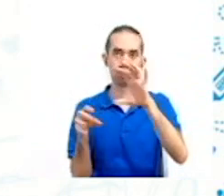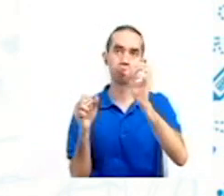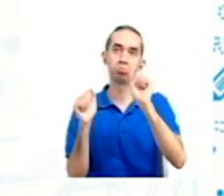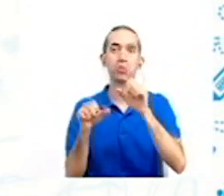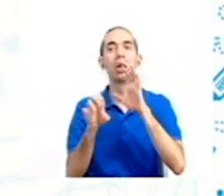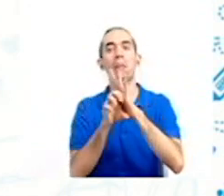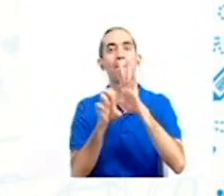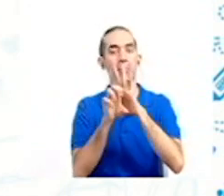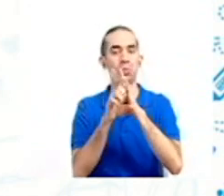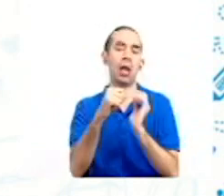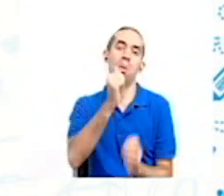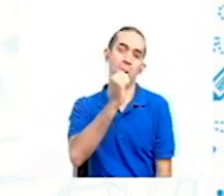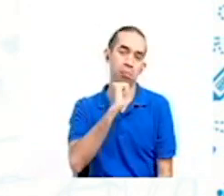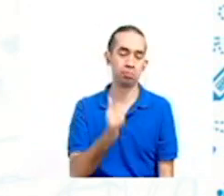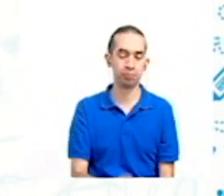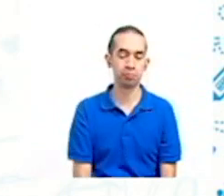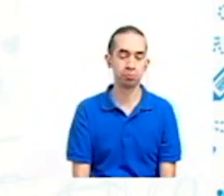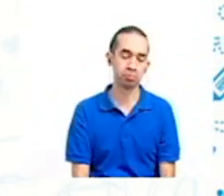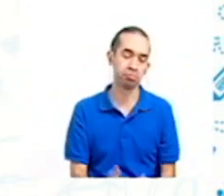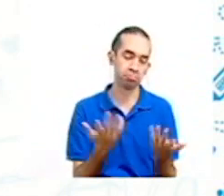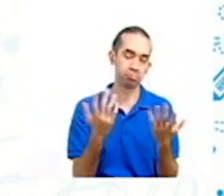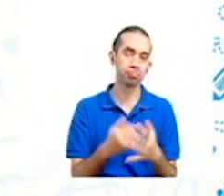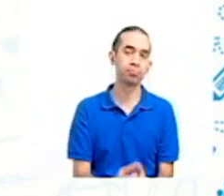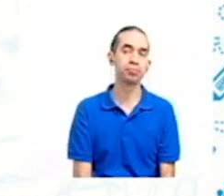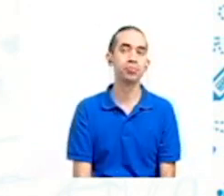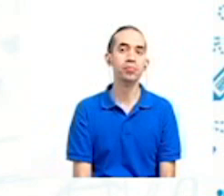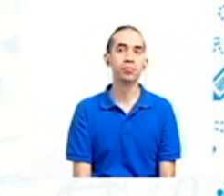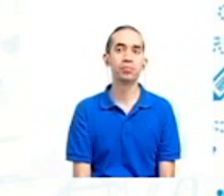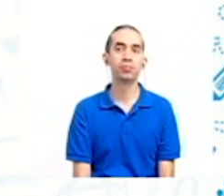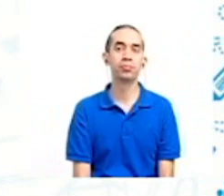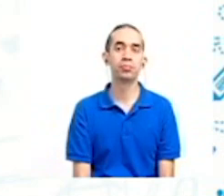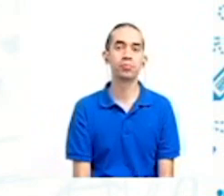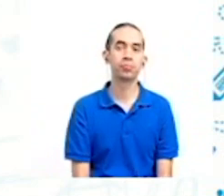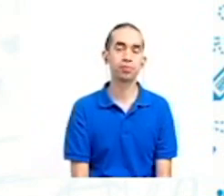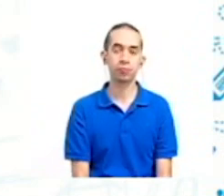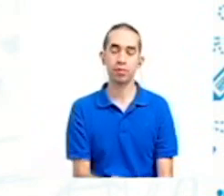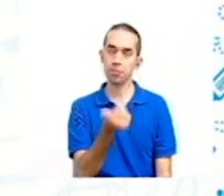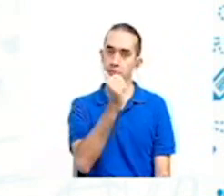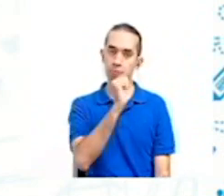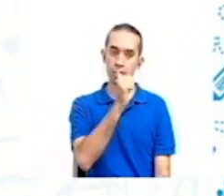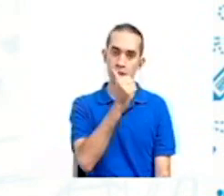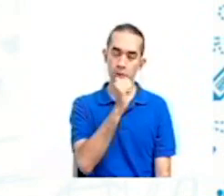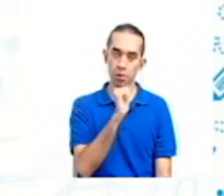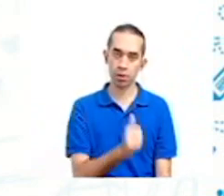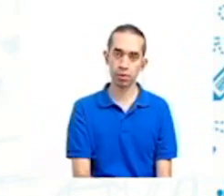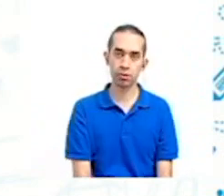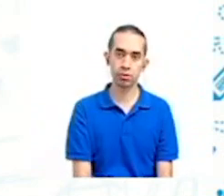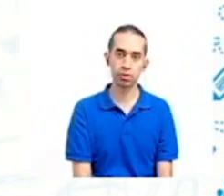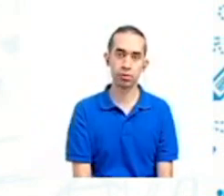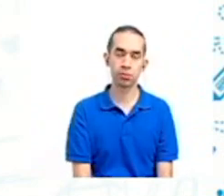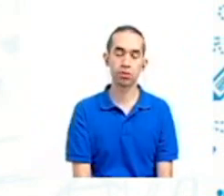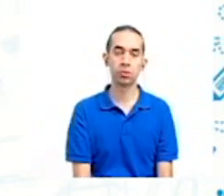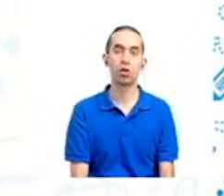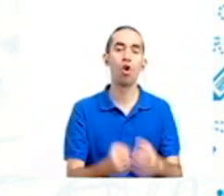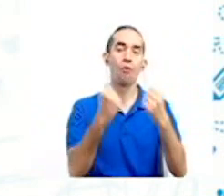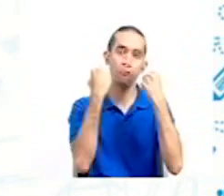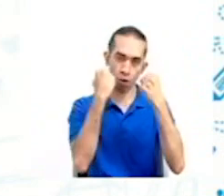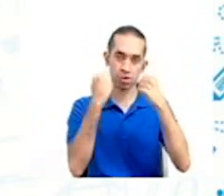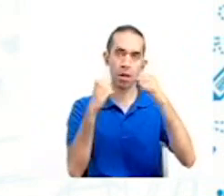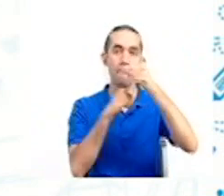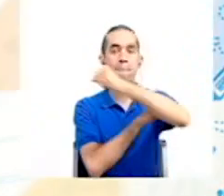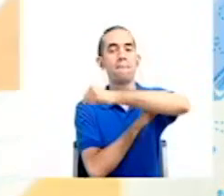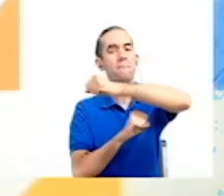poner como ejemplo? El agua, correcto. Entonces, el agua tiene fuerzas de puente de